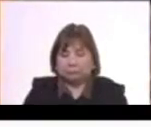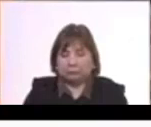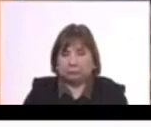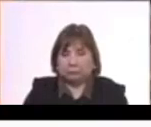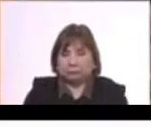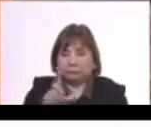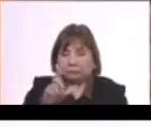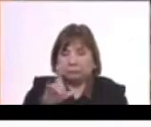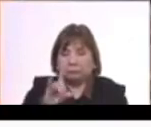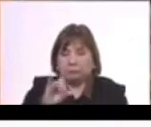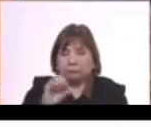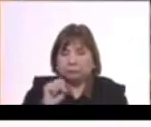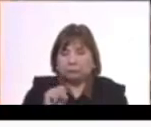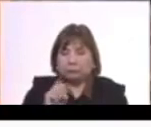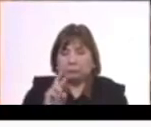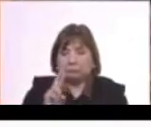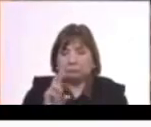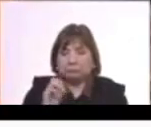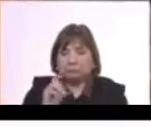Ruiz Rodríguez.